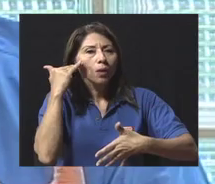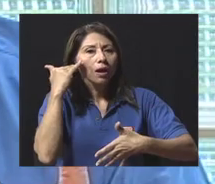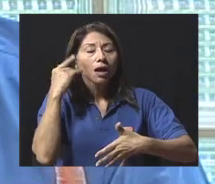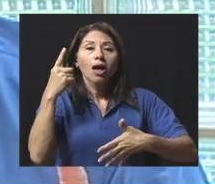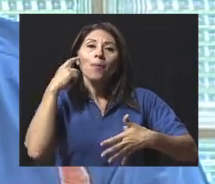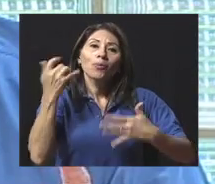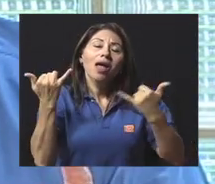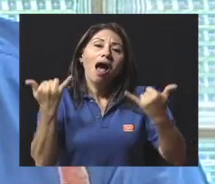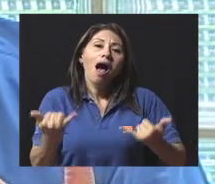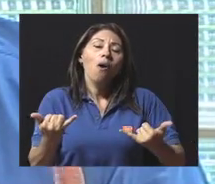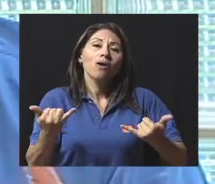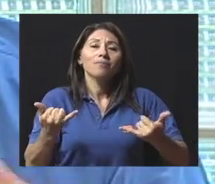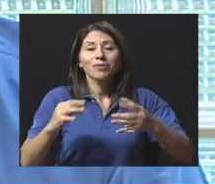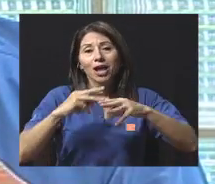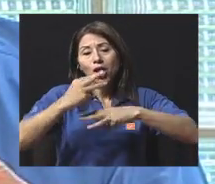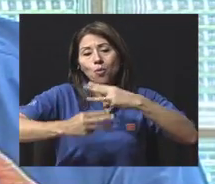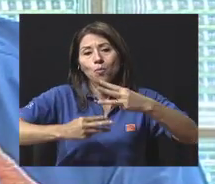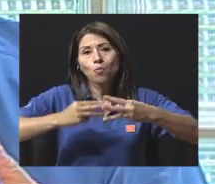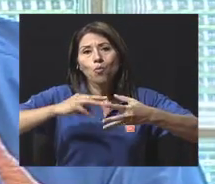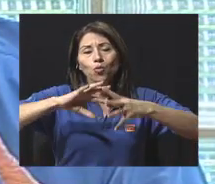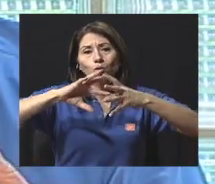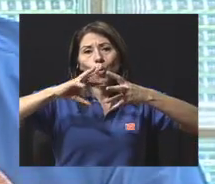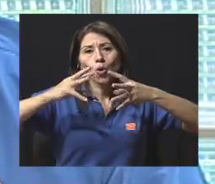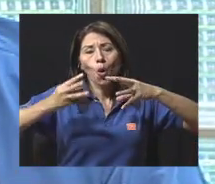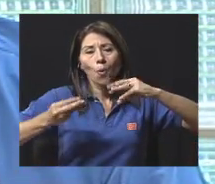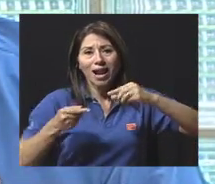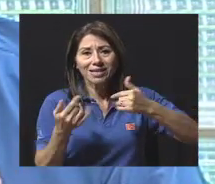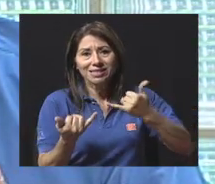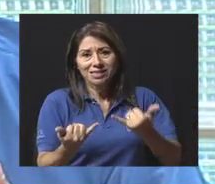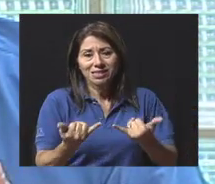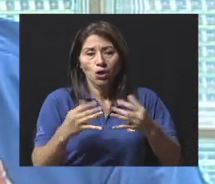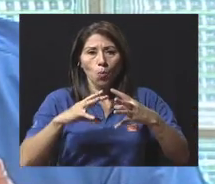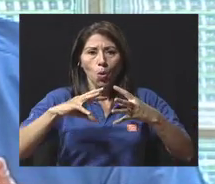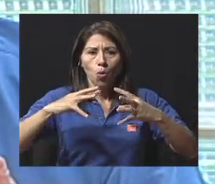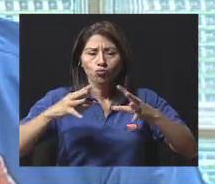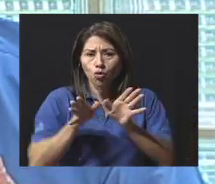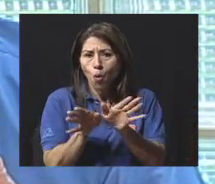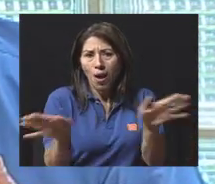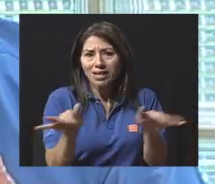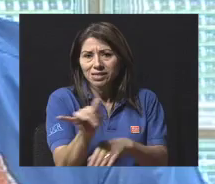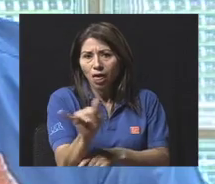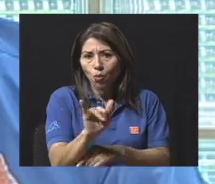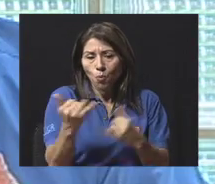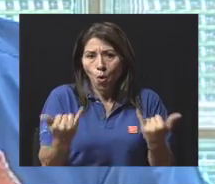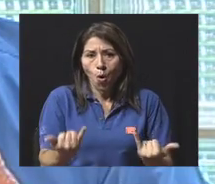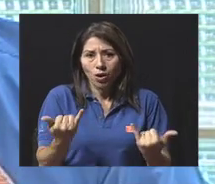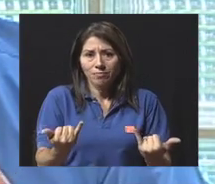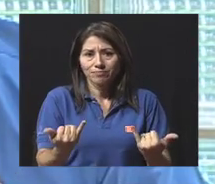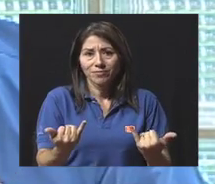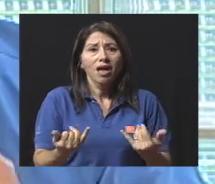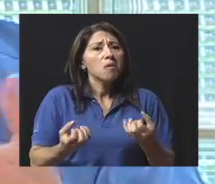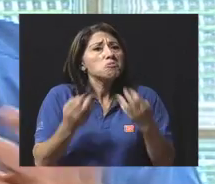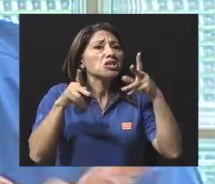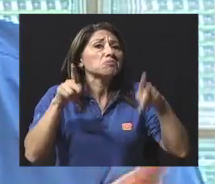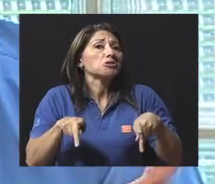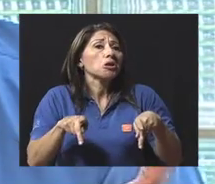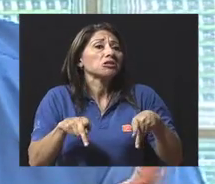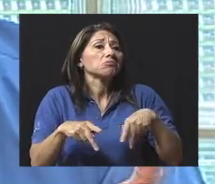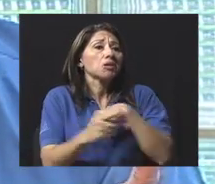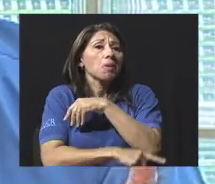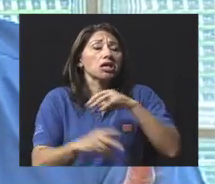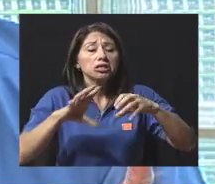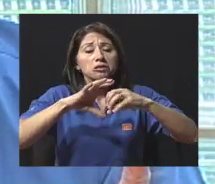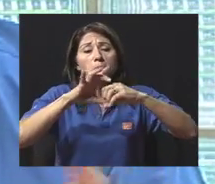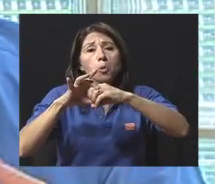un mundo globalizado como el que vivimos hoy en día la posibilidad de que personas se muevan de un lado del mundo a otra